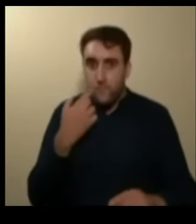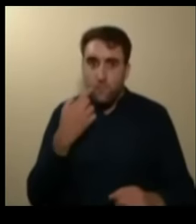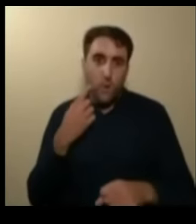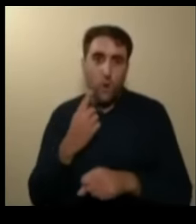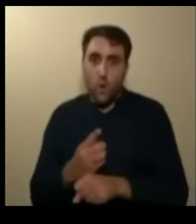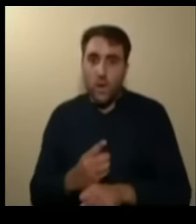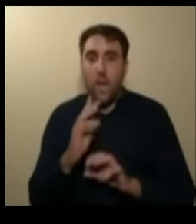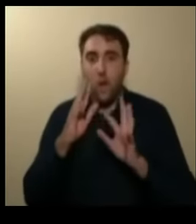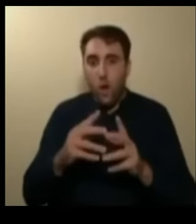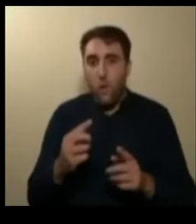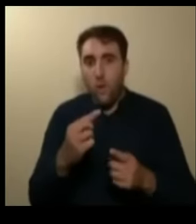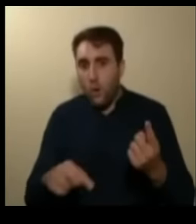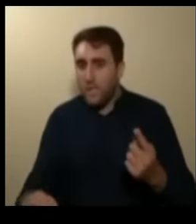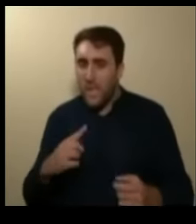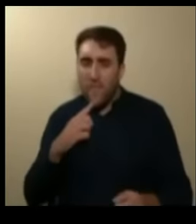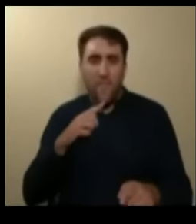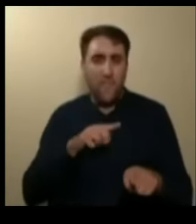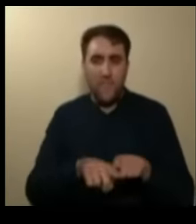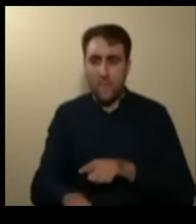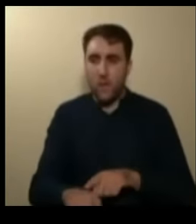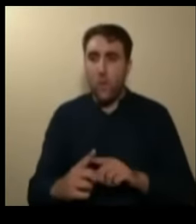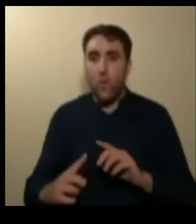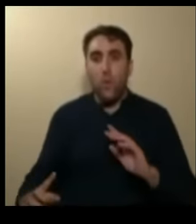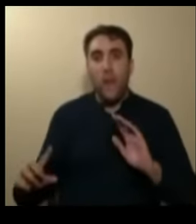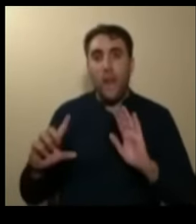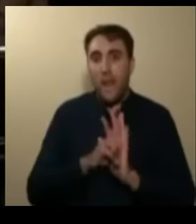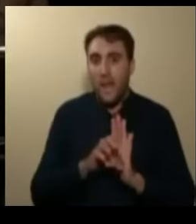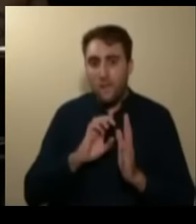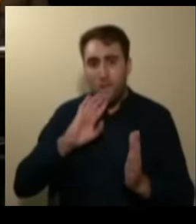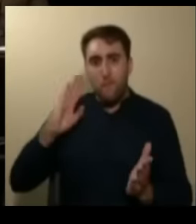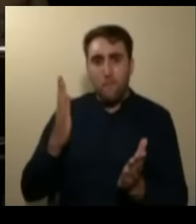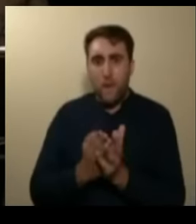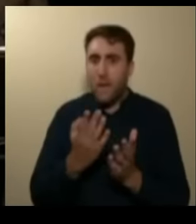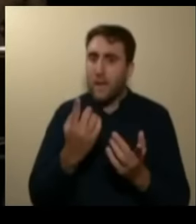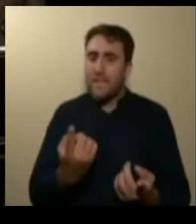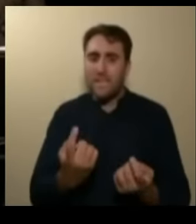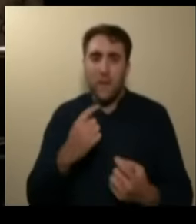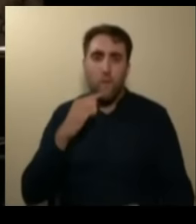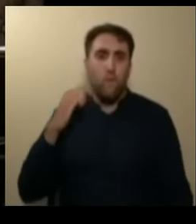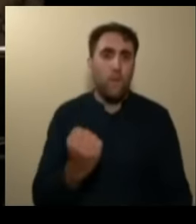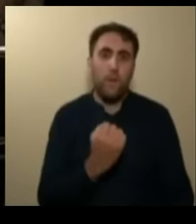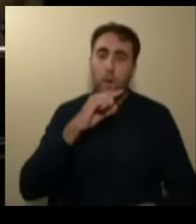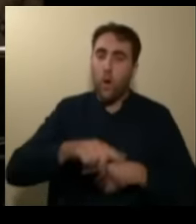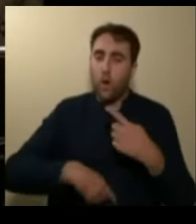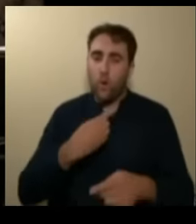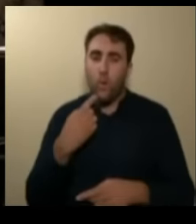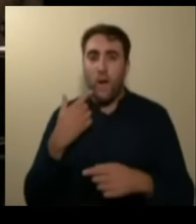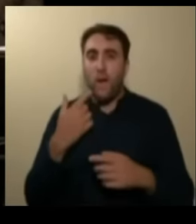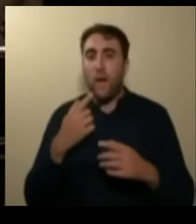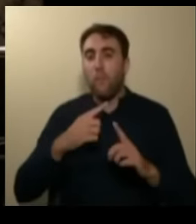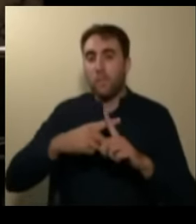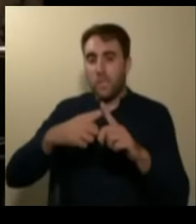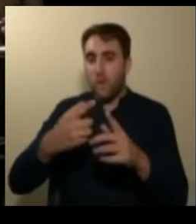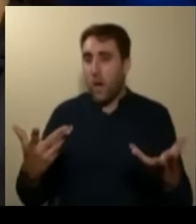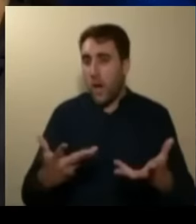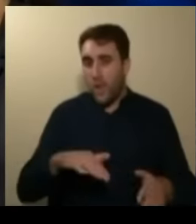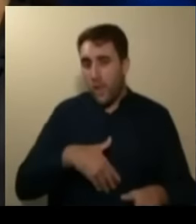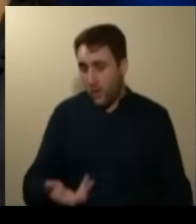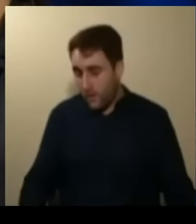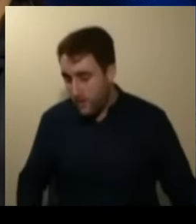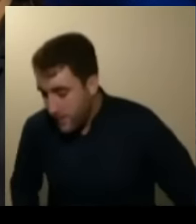delito y una ley que establece una serie de penas y de medidas son fundamentales para seguir combatiendo con éxito como se está haciendo hasta